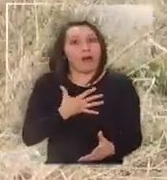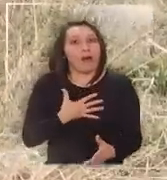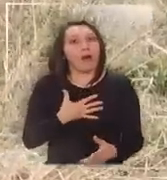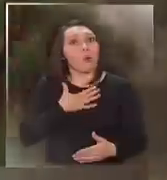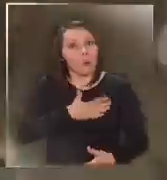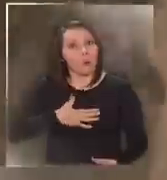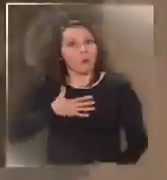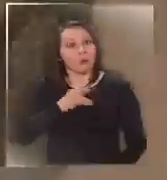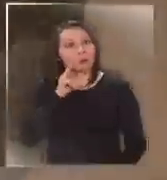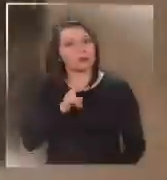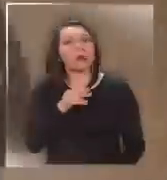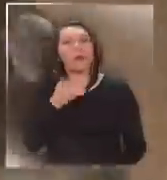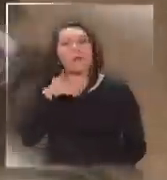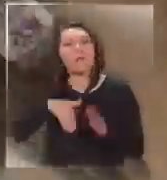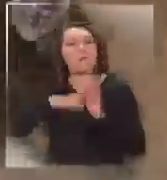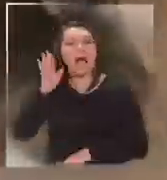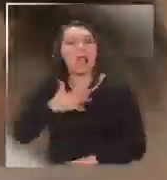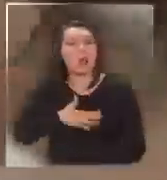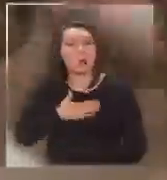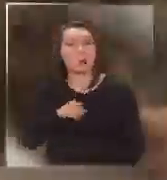Me gustó. ¿Qué es lo que más te gusta hacer?